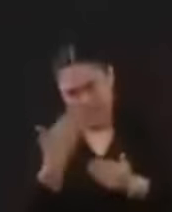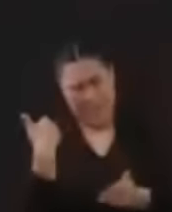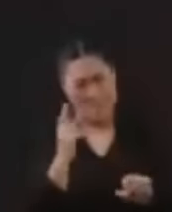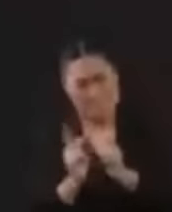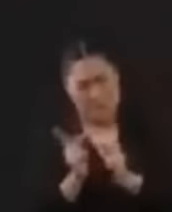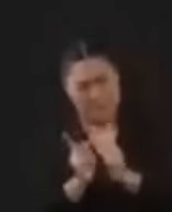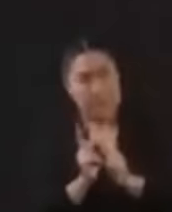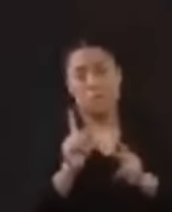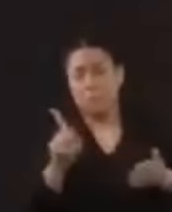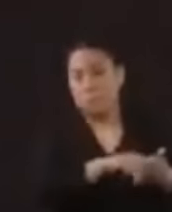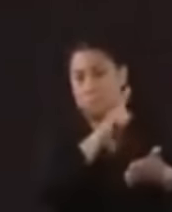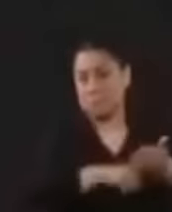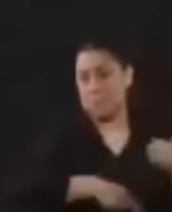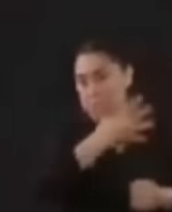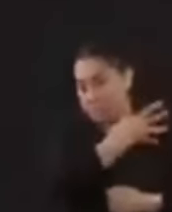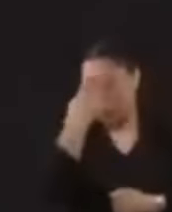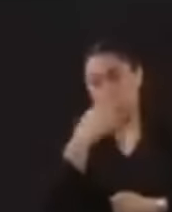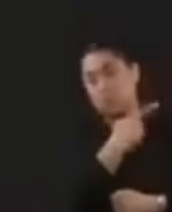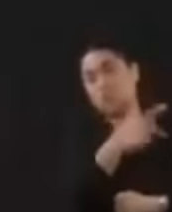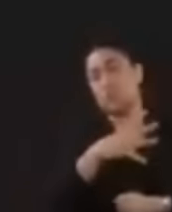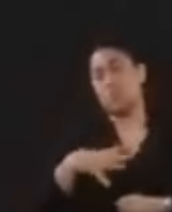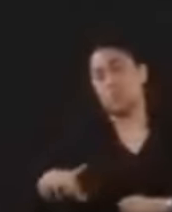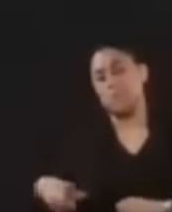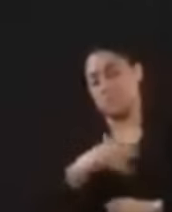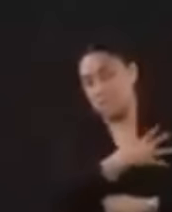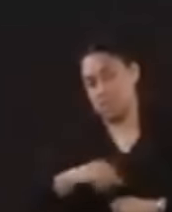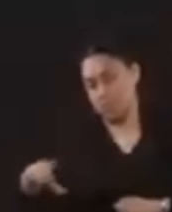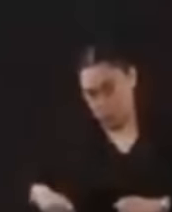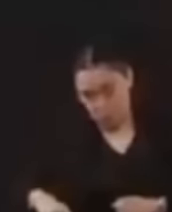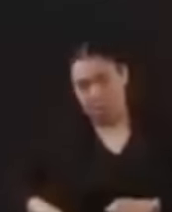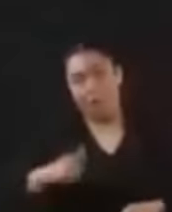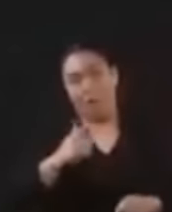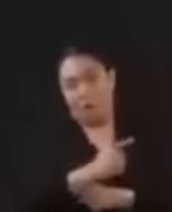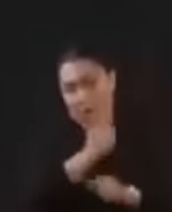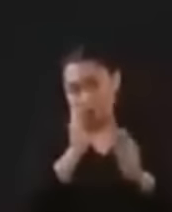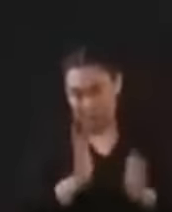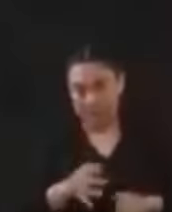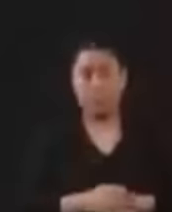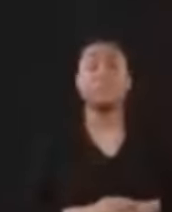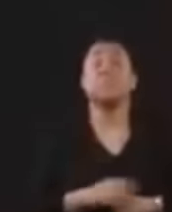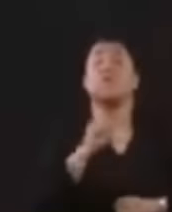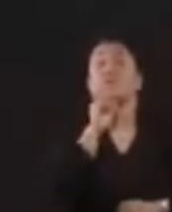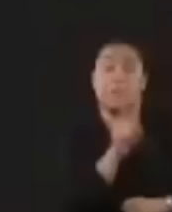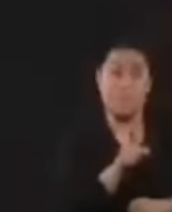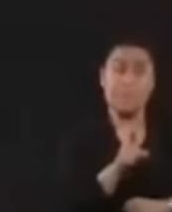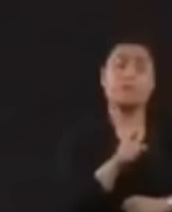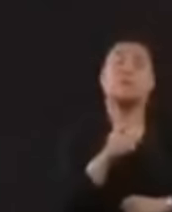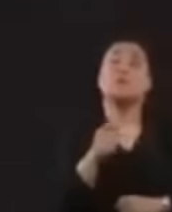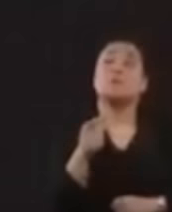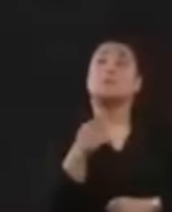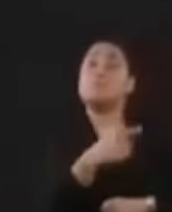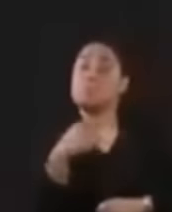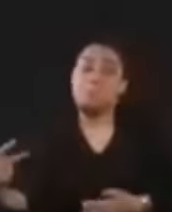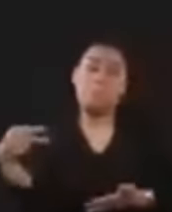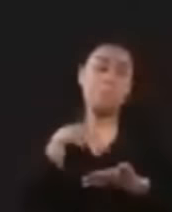de cancelar la visa al hijo de su gobernador, ya todos nos dimos cuenta. Y vienen los que tienen cuentas congeladas